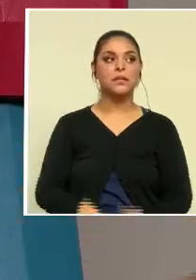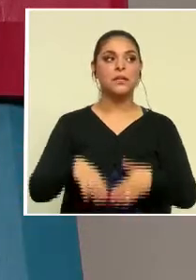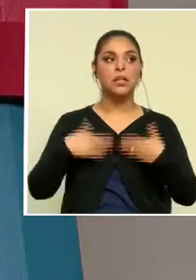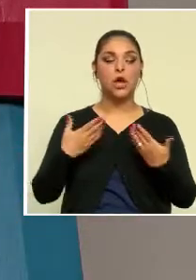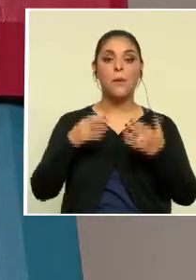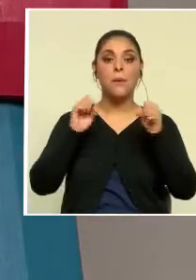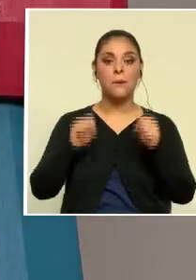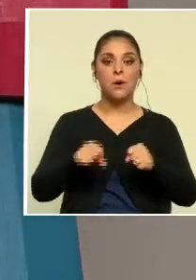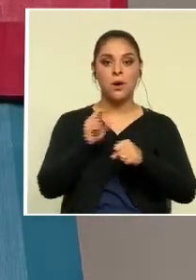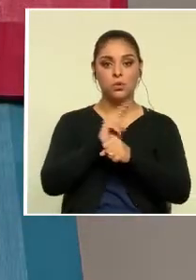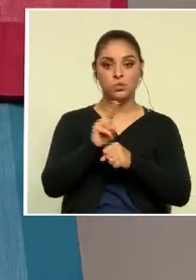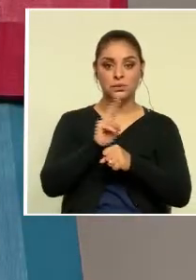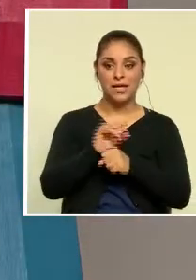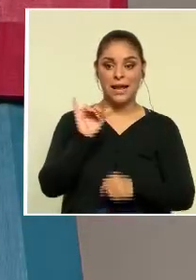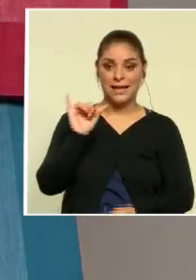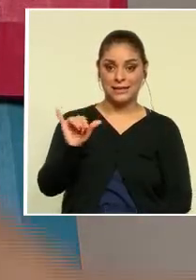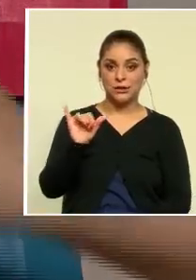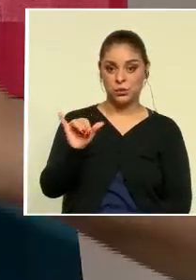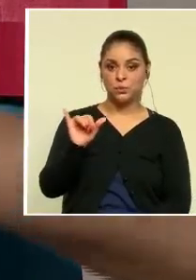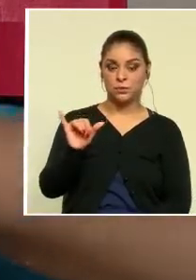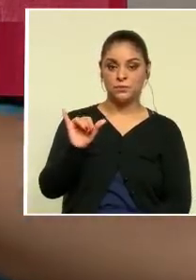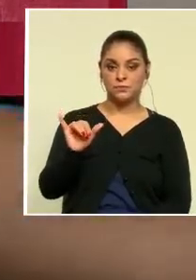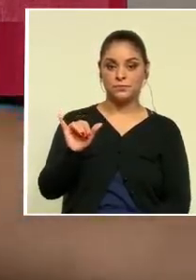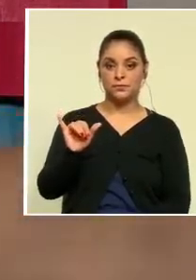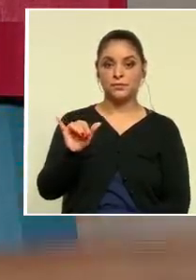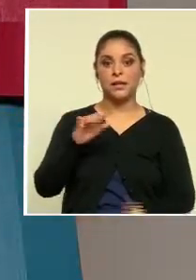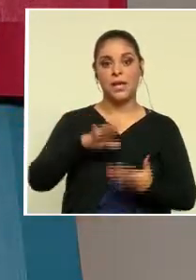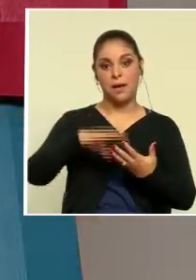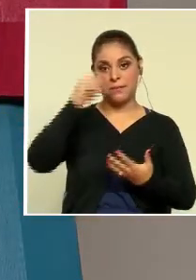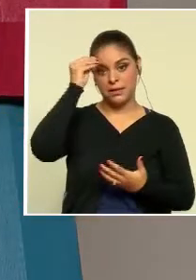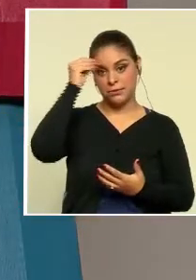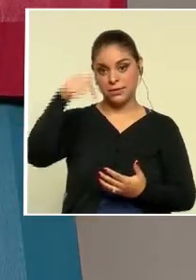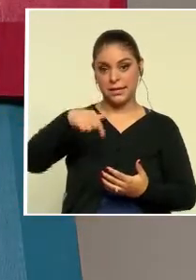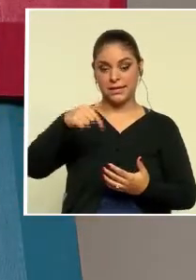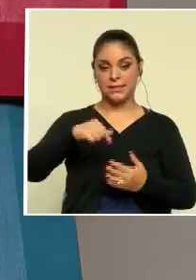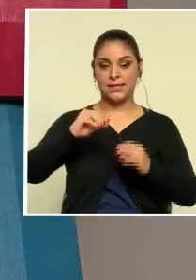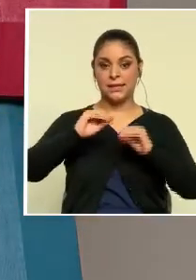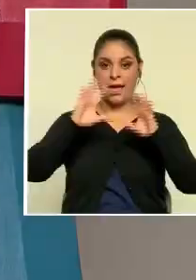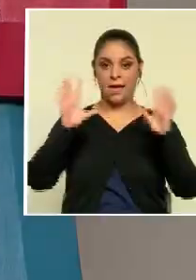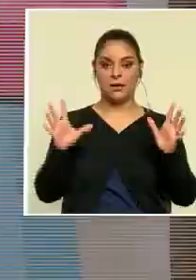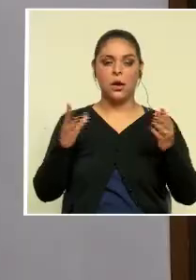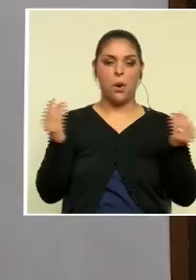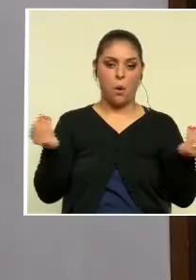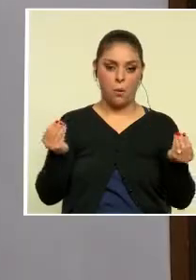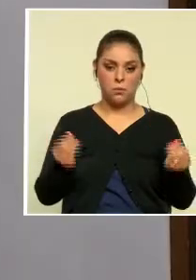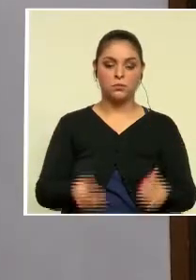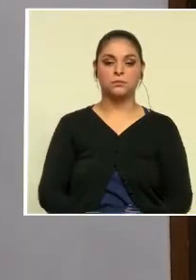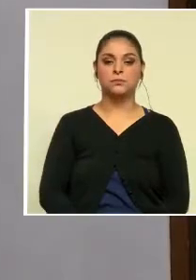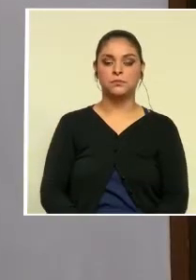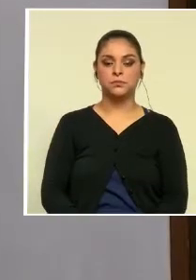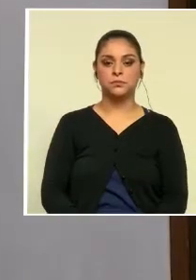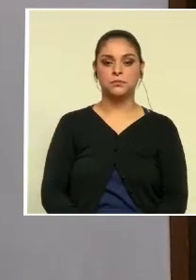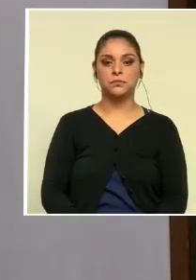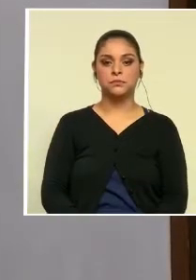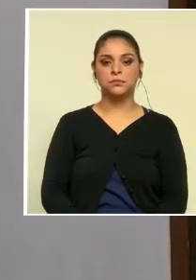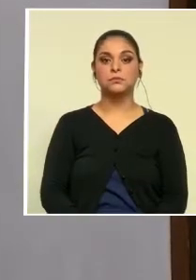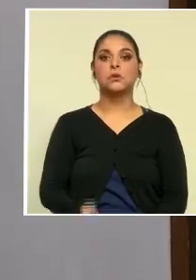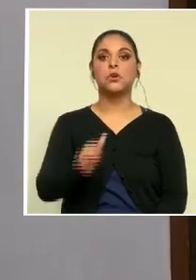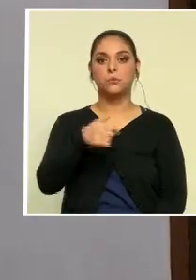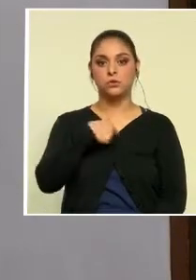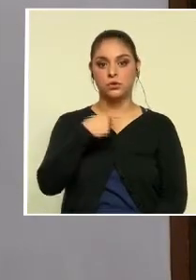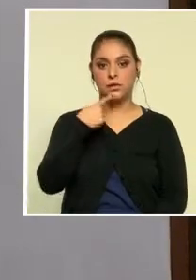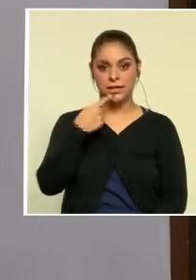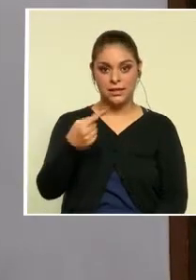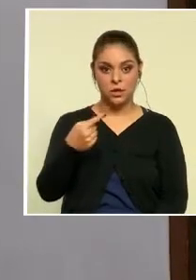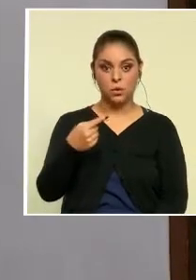usar eso que hemos aprendido en este día es como podríamos contar como yo les cuento verdad que